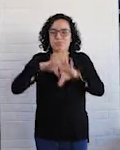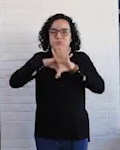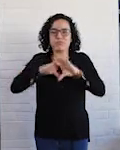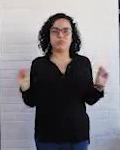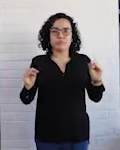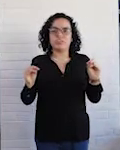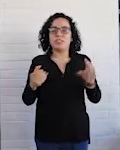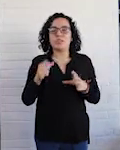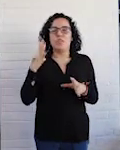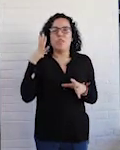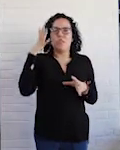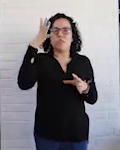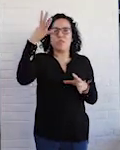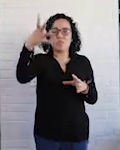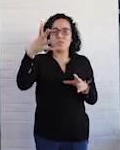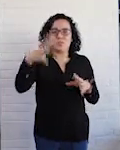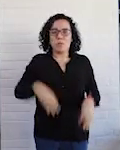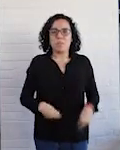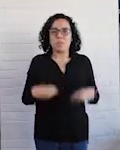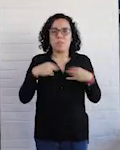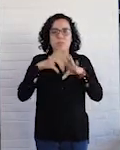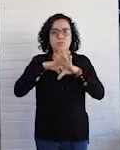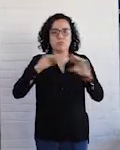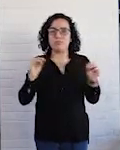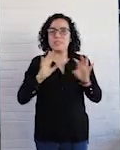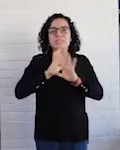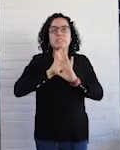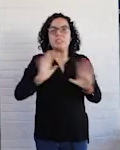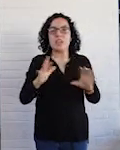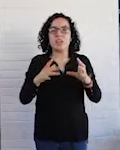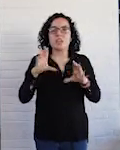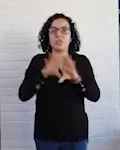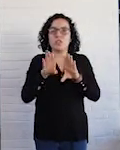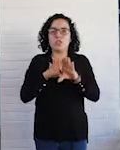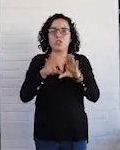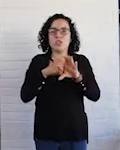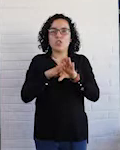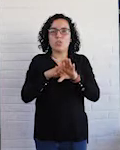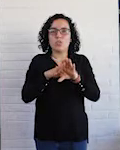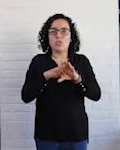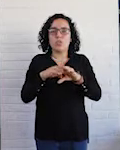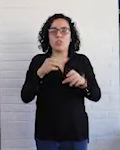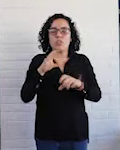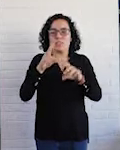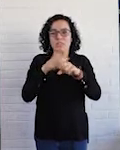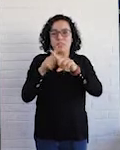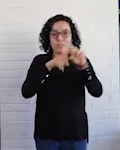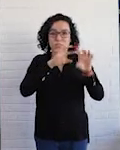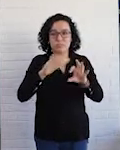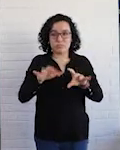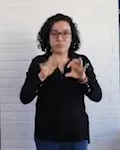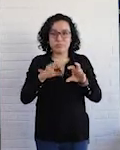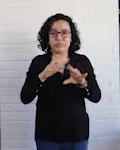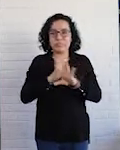apocalípticas en donde dicen que no vamos a poder, que ya las máquinas nos van a dominar y que ya nada es como lo era antes,